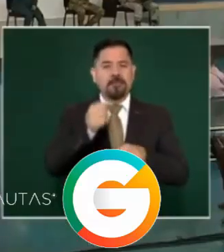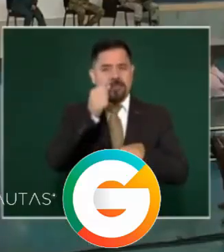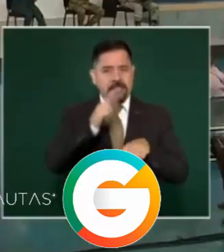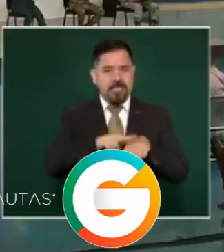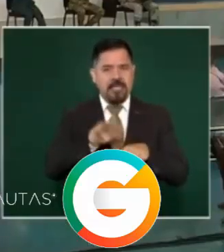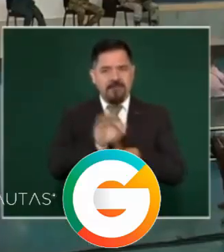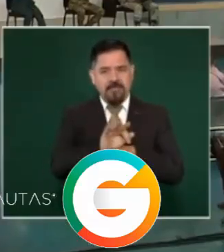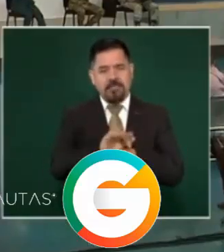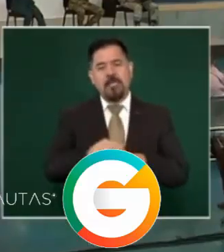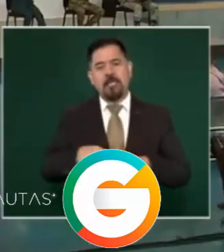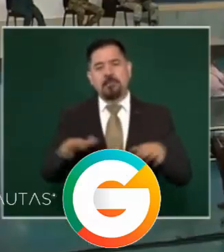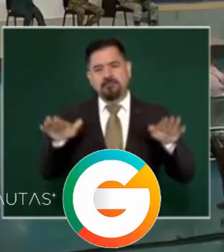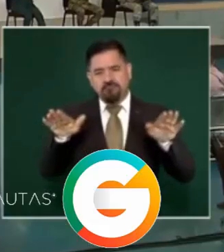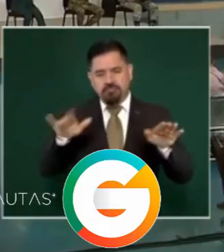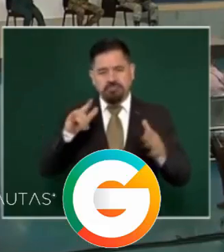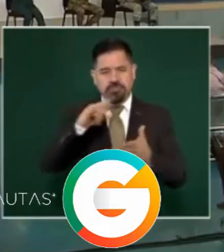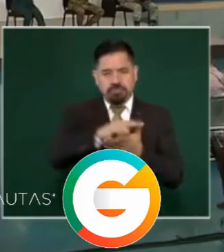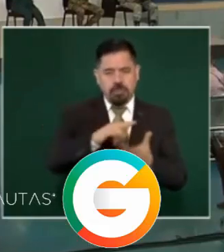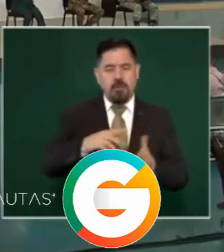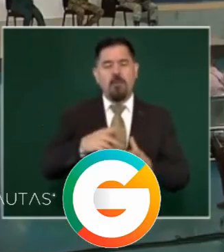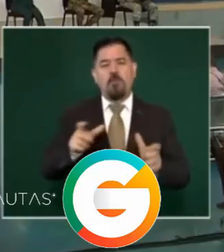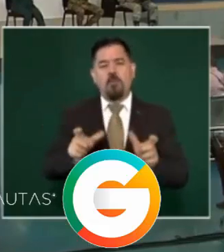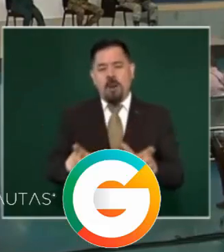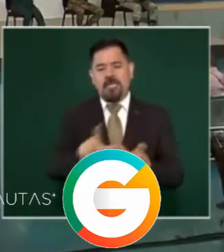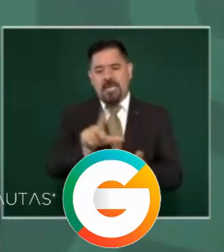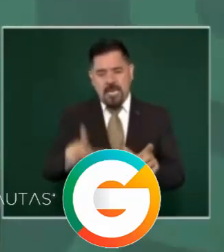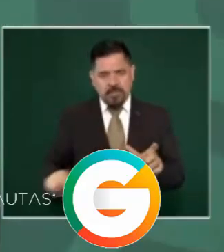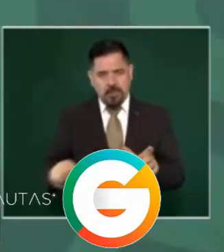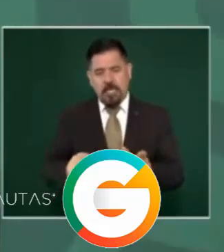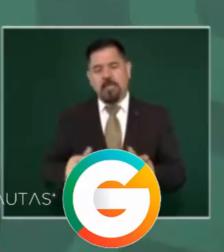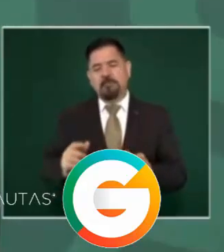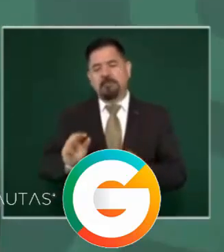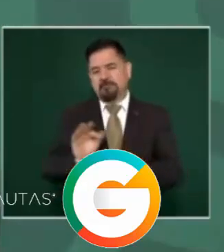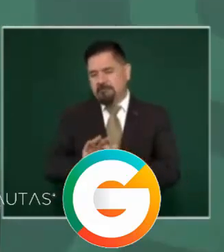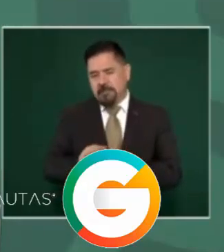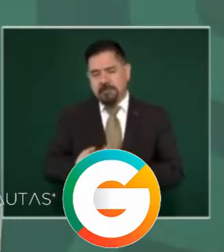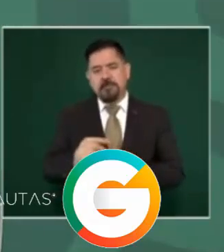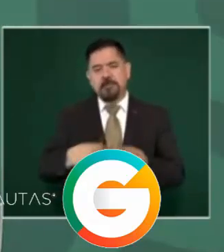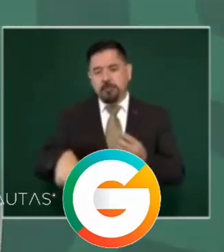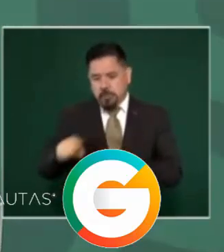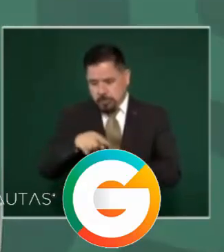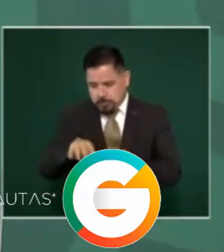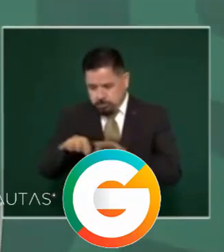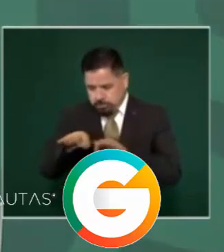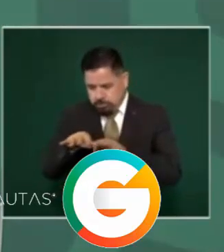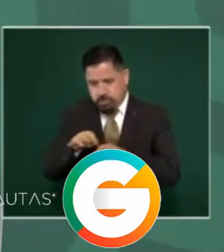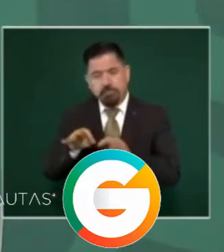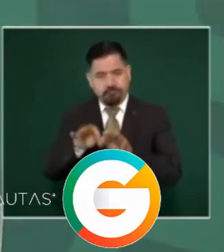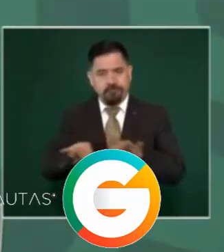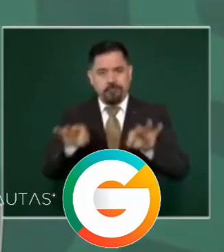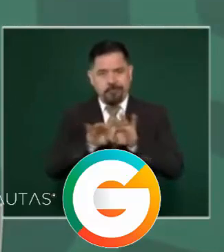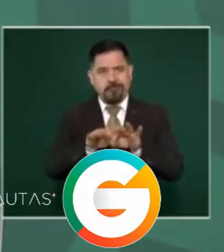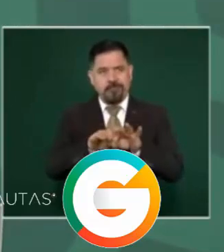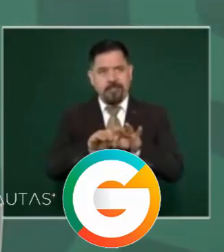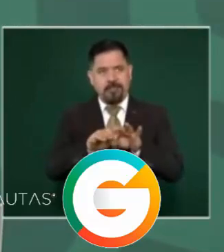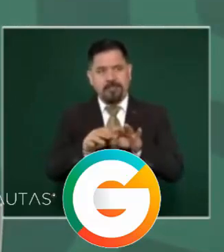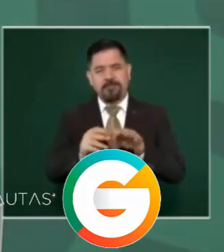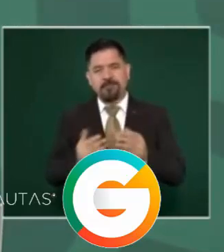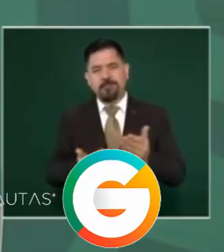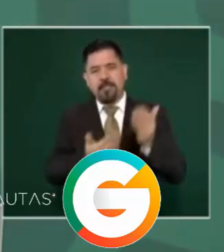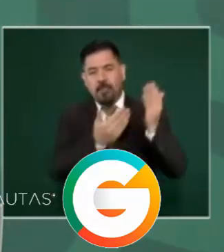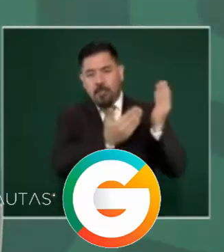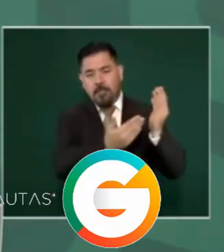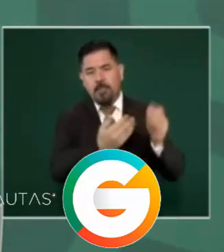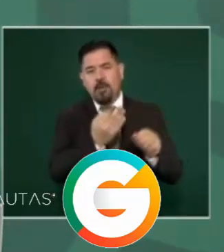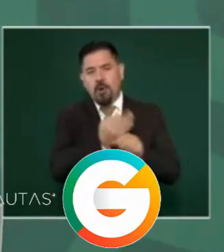Armada, la Guardia Nacional, se tienen un trabajo importante. Aquí, de todos